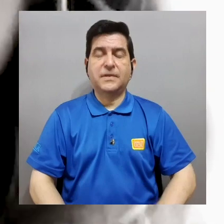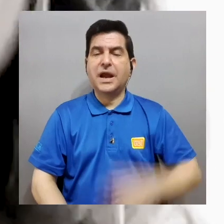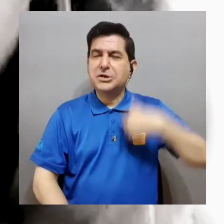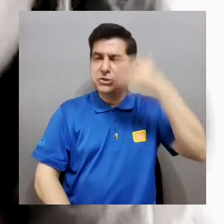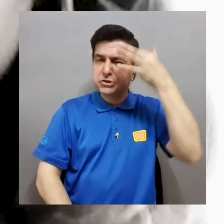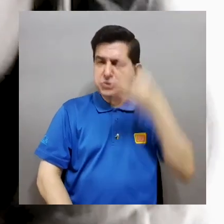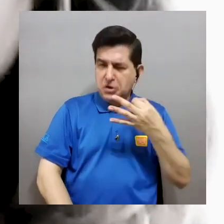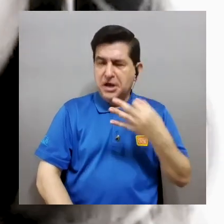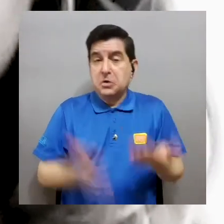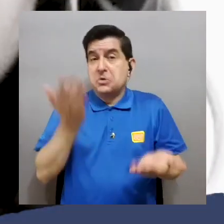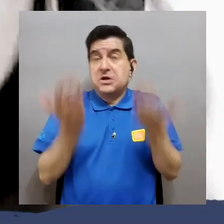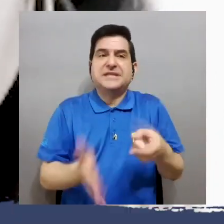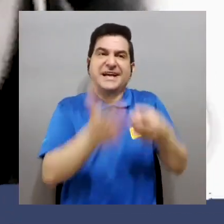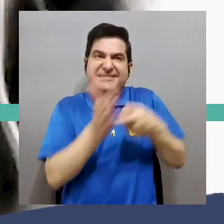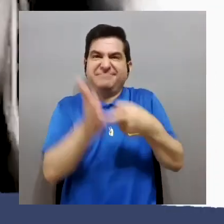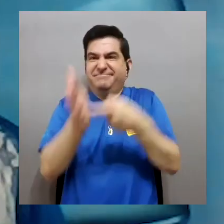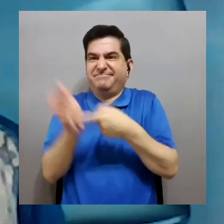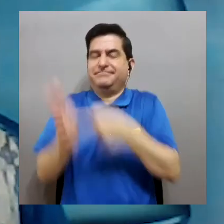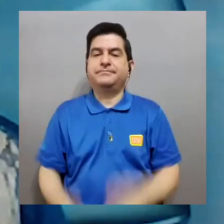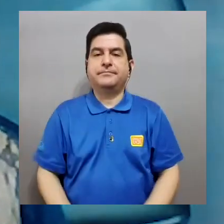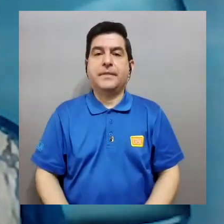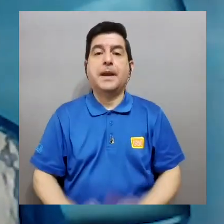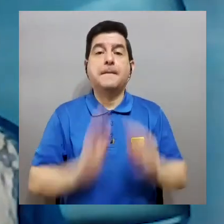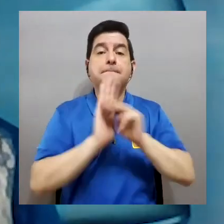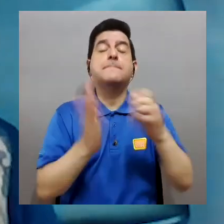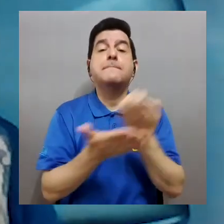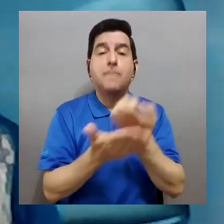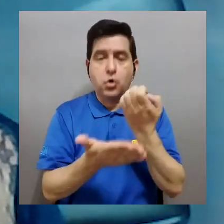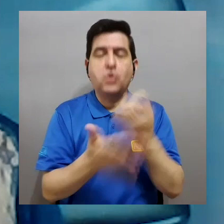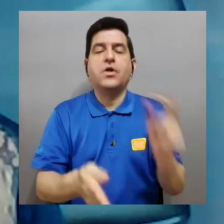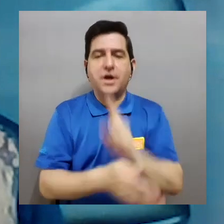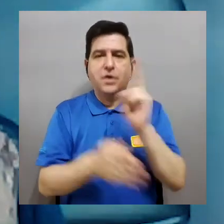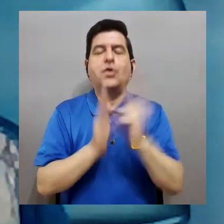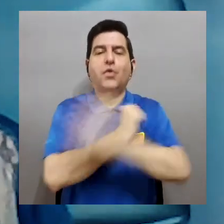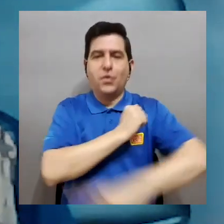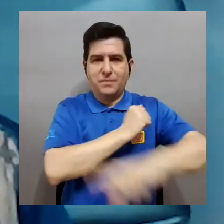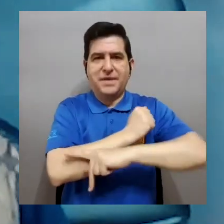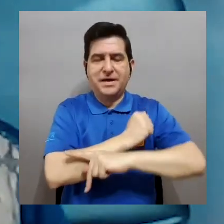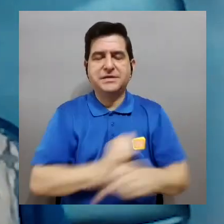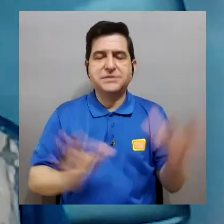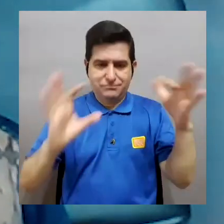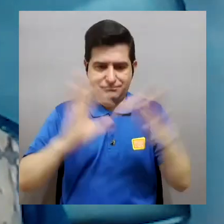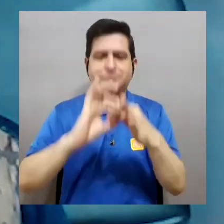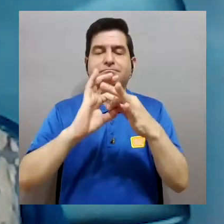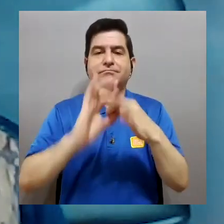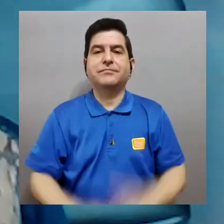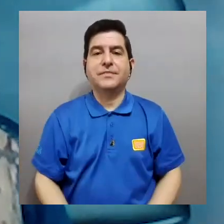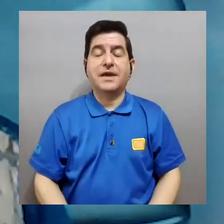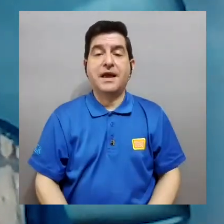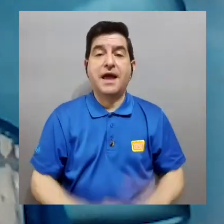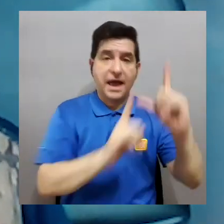Entonces supongo que es por una demanda. Y tiene que ver con los modelos económicos que utilizamos en el país como un todo, ¿verdad?